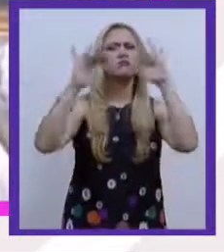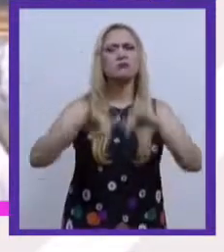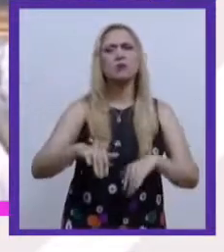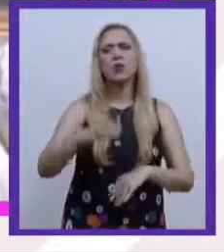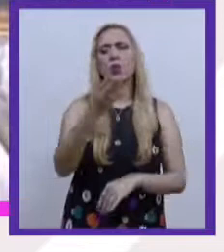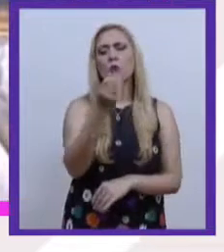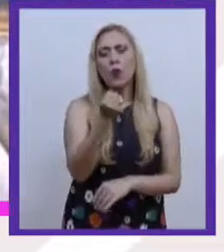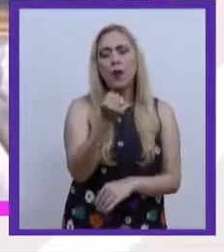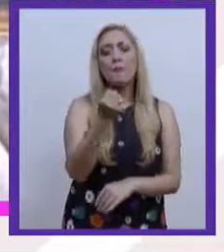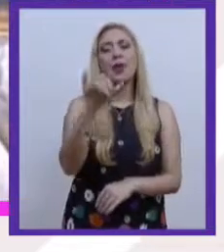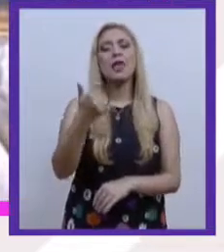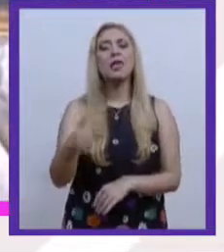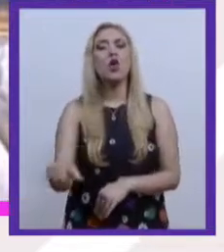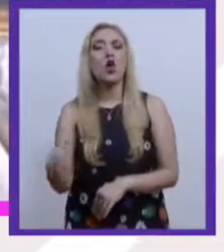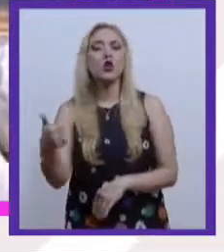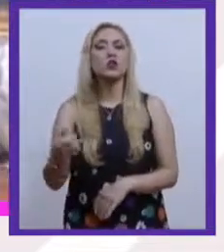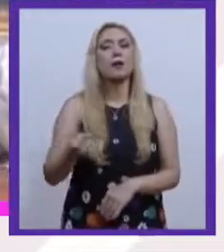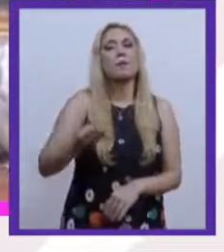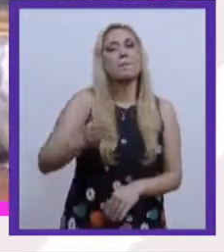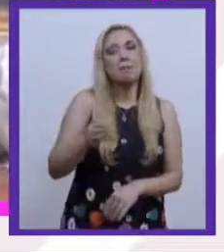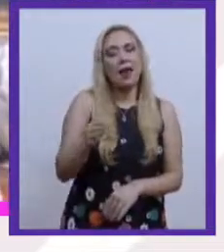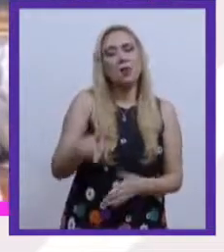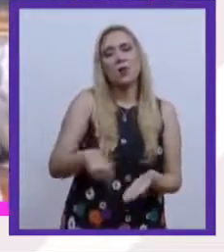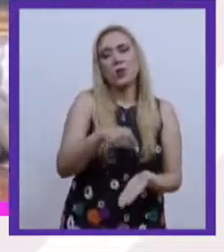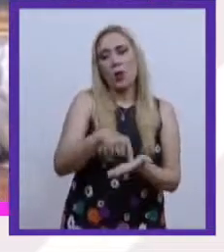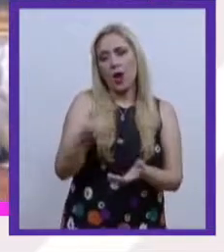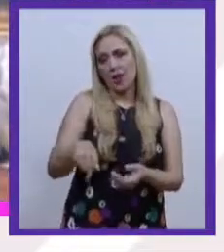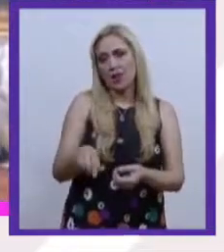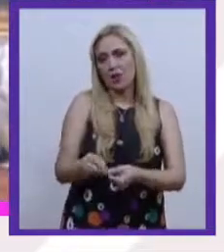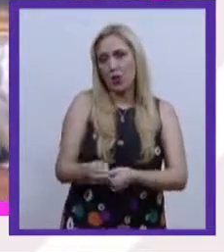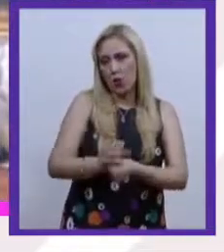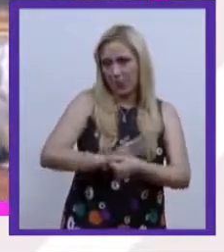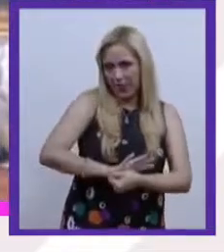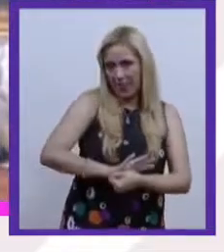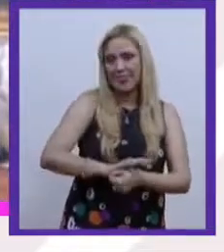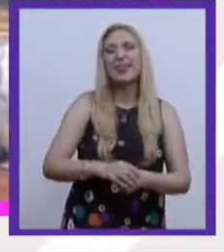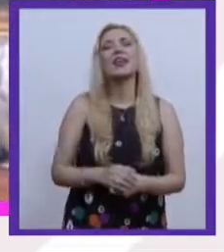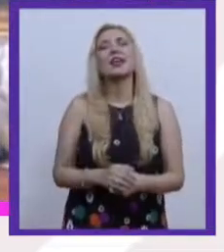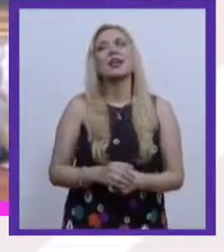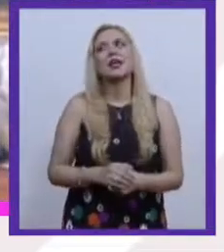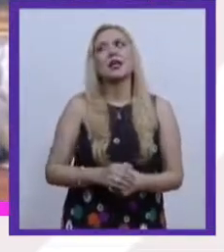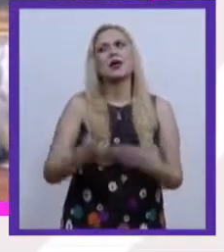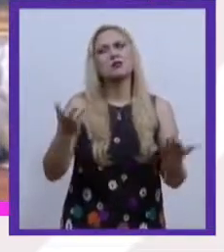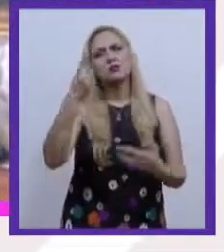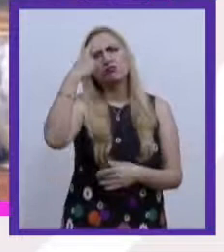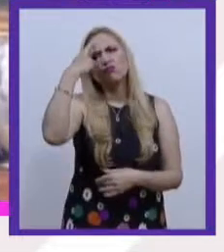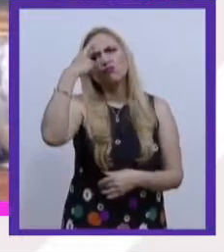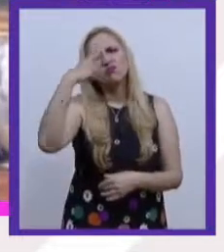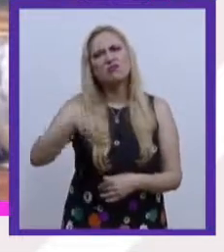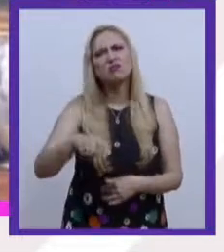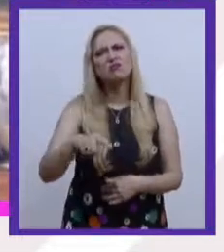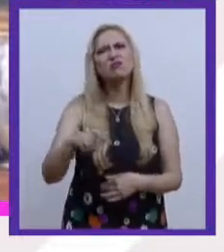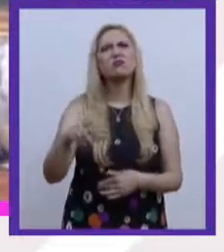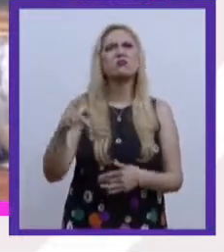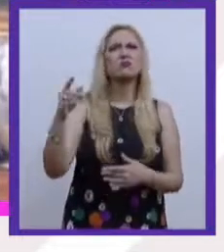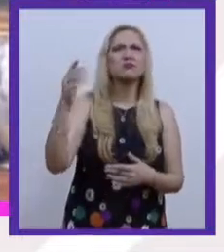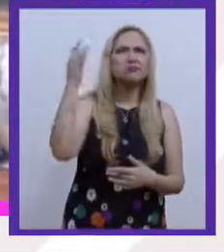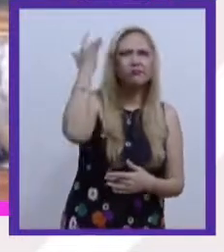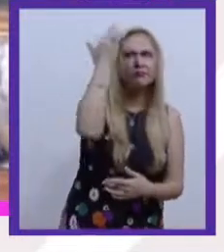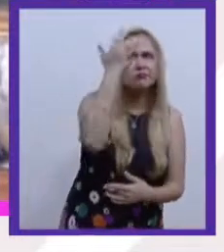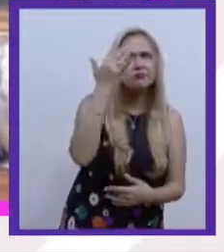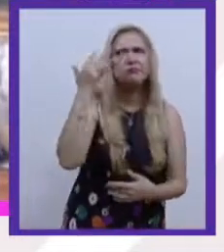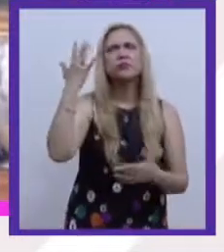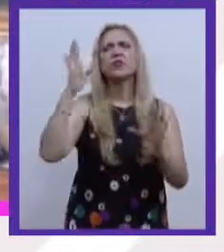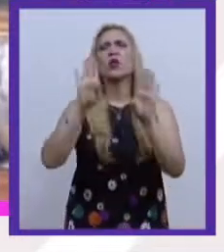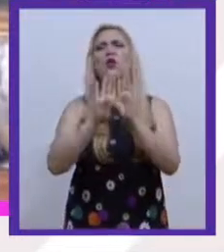días 9 y 11 de mayo en las instalaciones del COPRED y cuyo objetivo ha sido reflexionar sobre la feminización